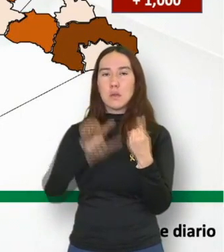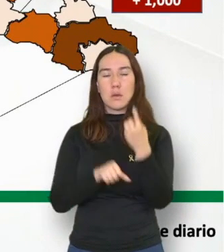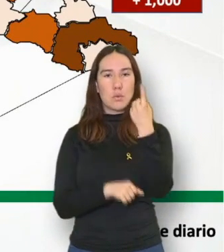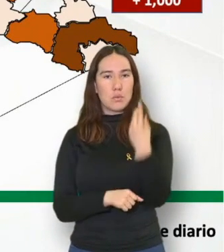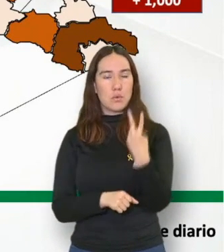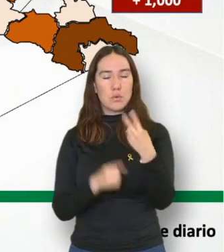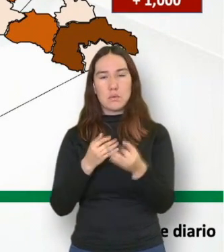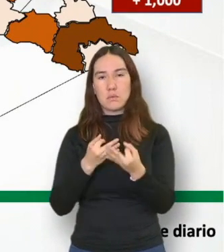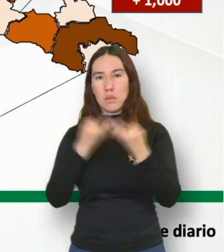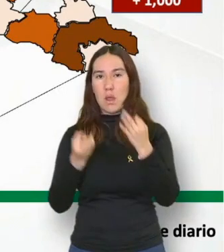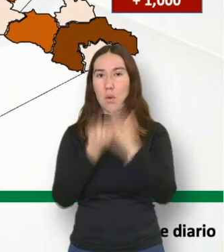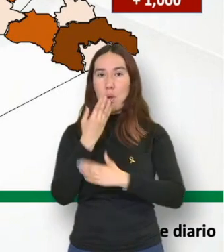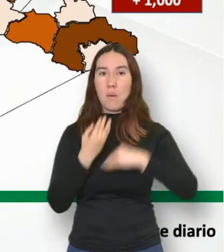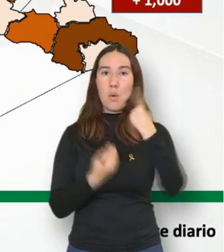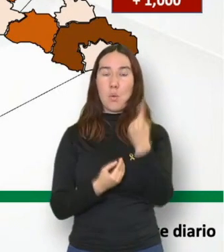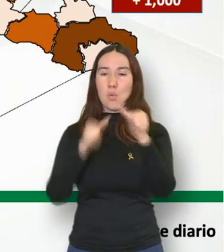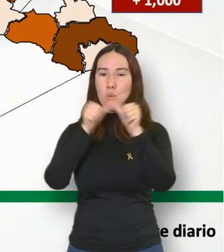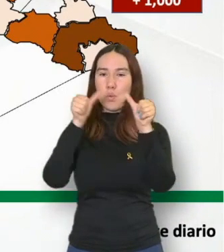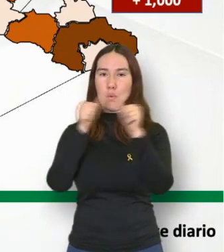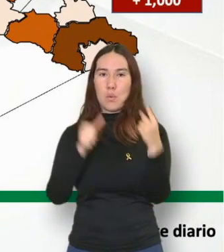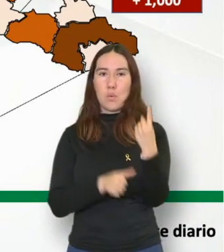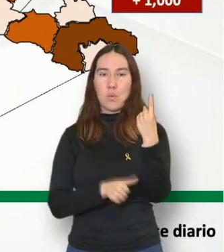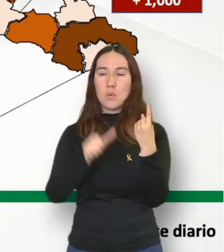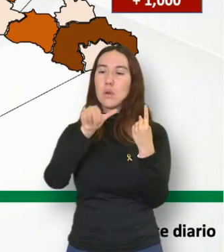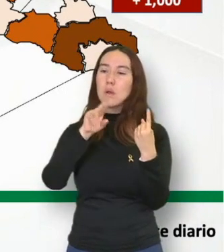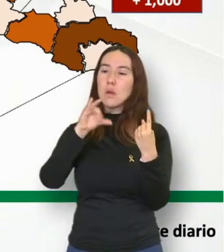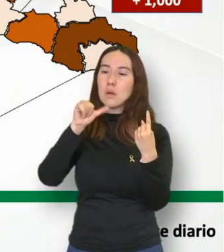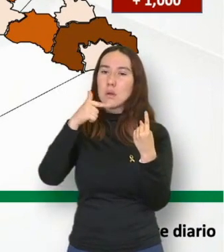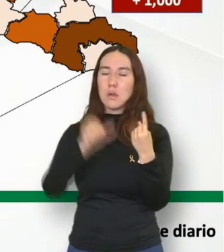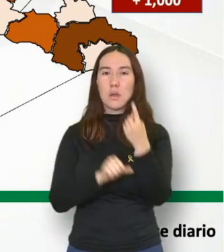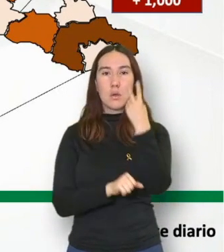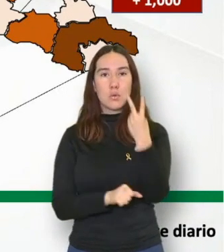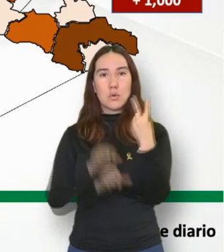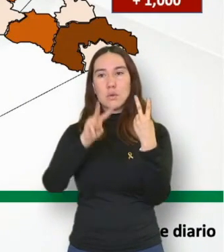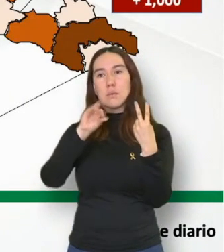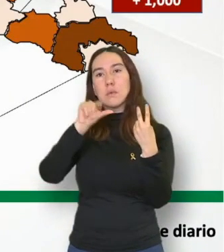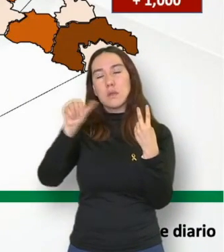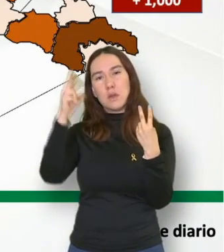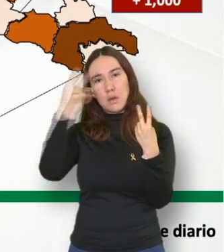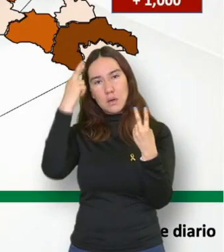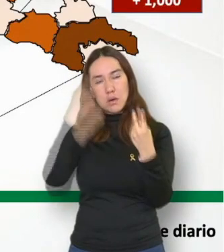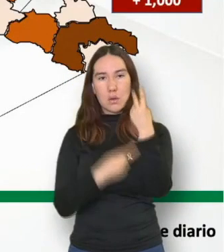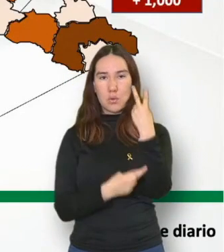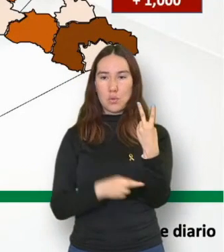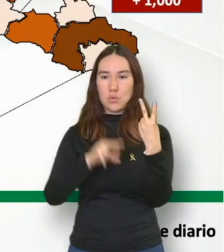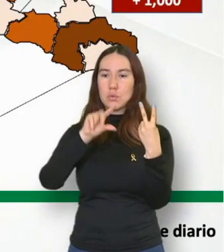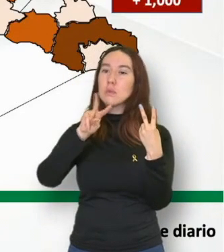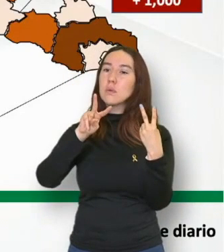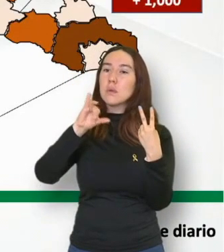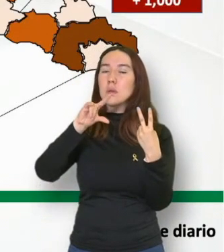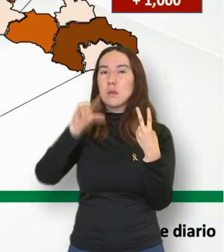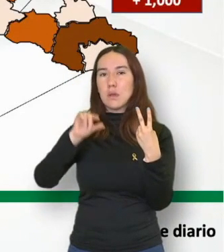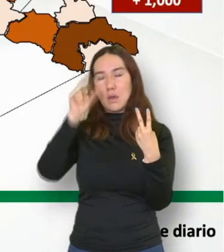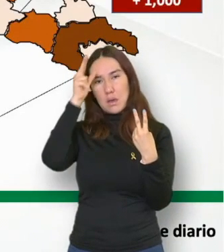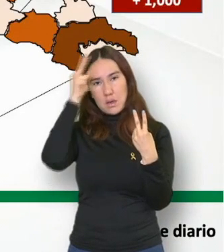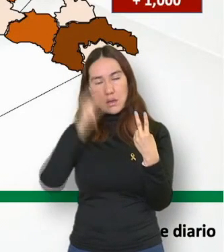1 en ahualulco 1 en villa de arriaga 2 en villa de reyes 2 en villa hidalgo y 2 también en zaragoza para hacer un total